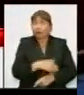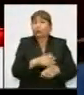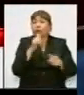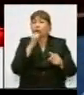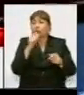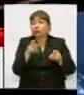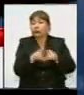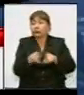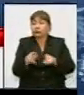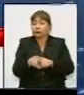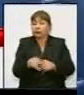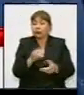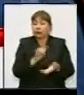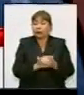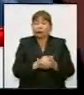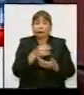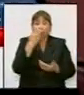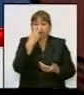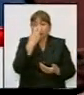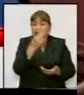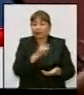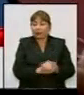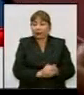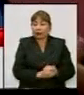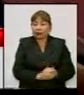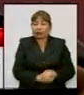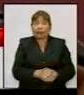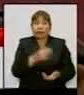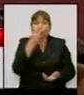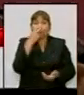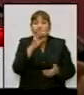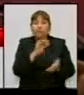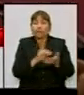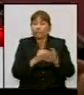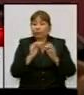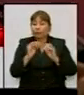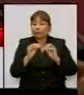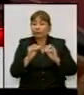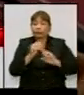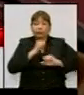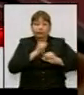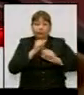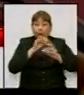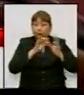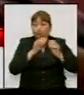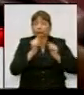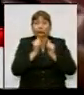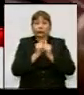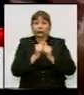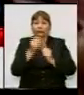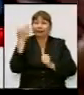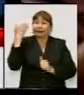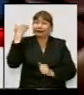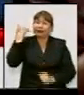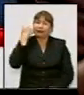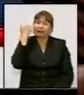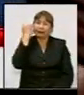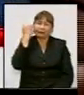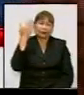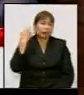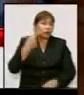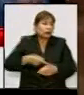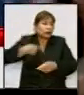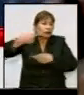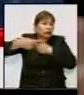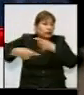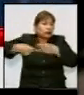Asimismo, podemos ver acá que los ataques, a diferencia de los dominios tradicionales, son diarios, constantes, a